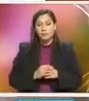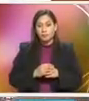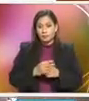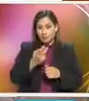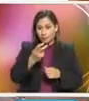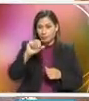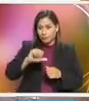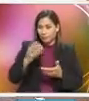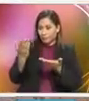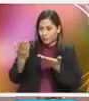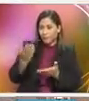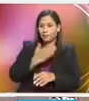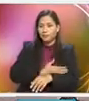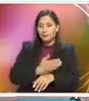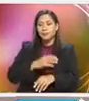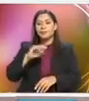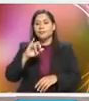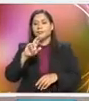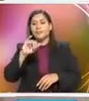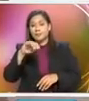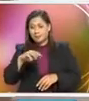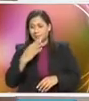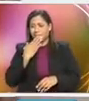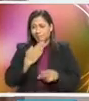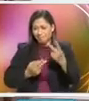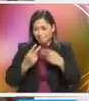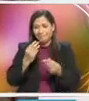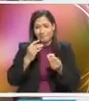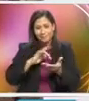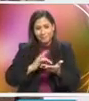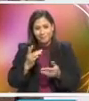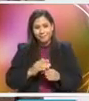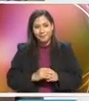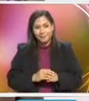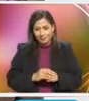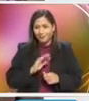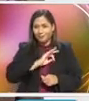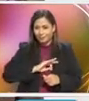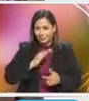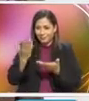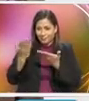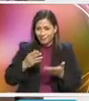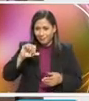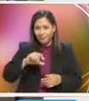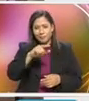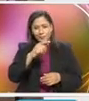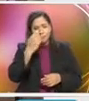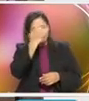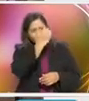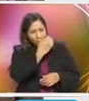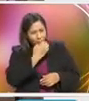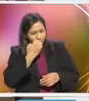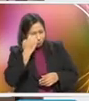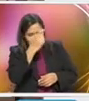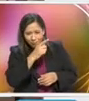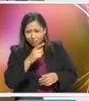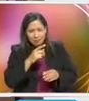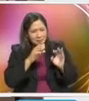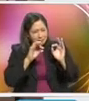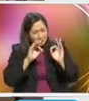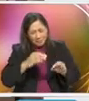eso el día de hoy nos acompaña Miriam Cervantes. Bienvenida. Muchas gracias, muy feliz de estar aquí. Expertise en todo eso, que